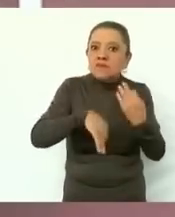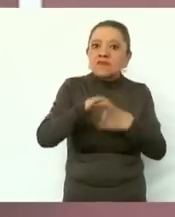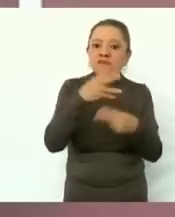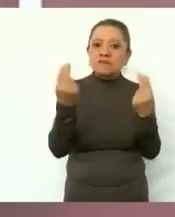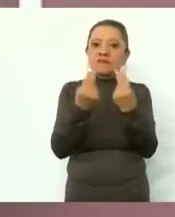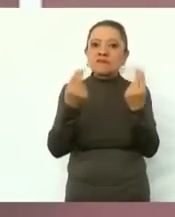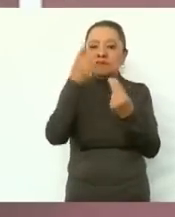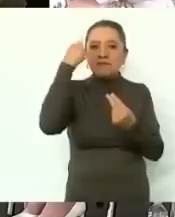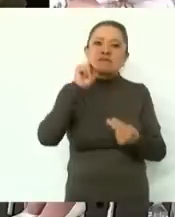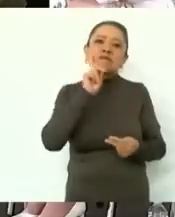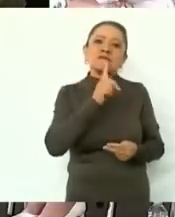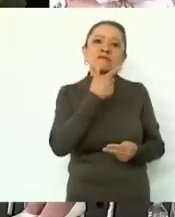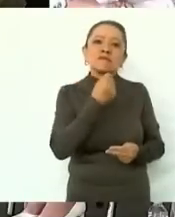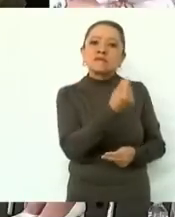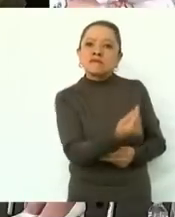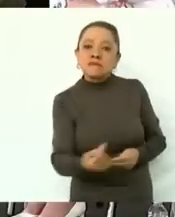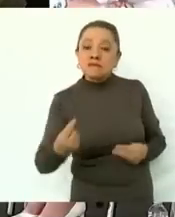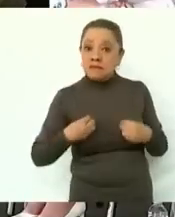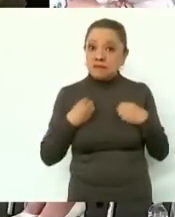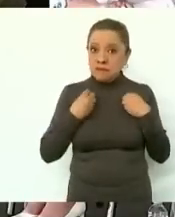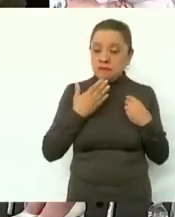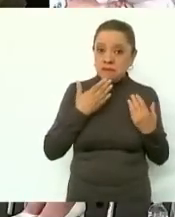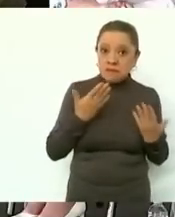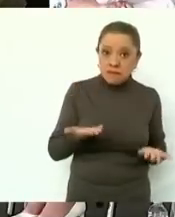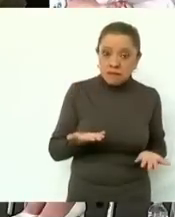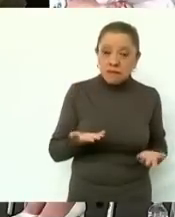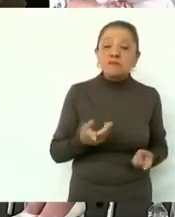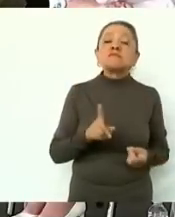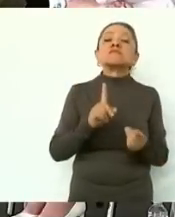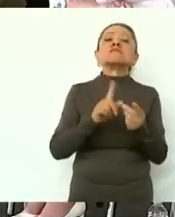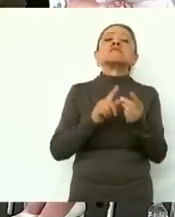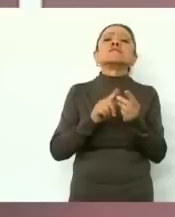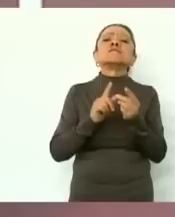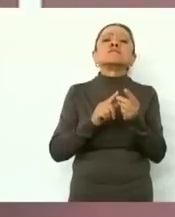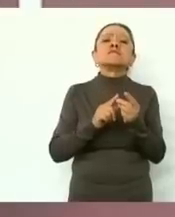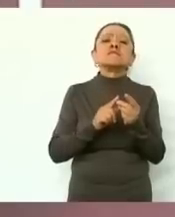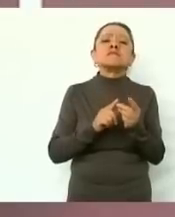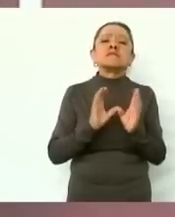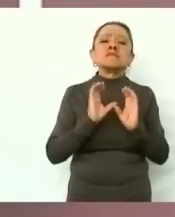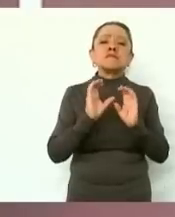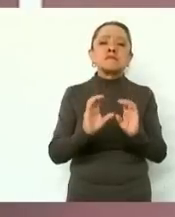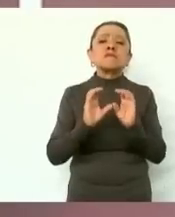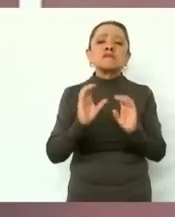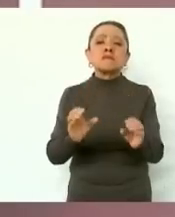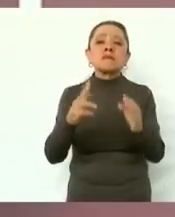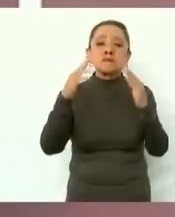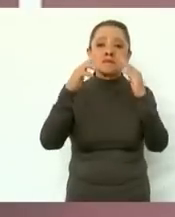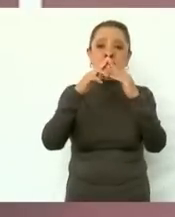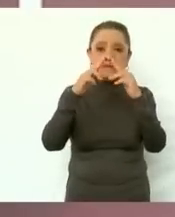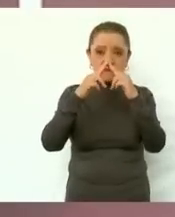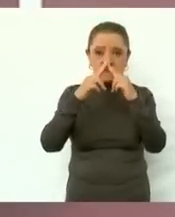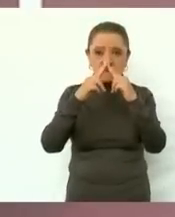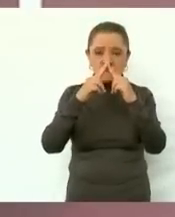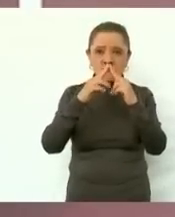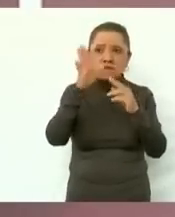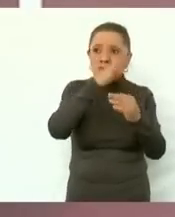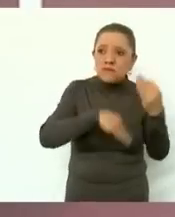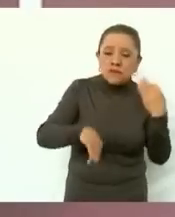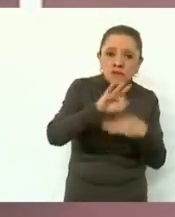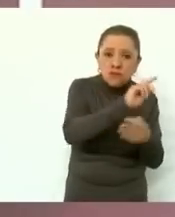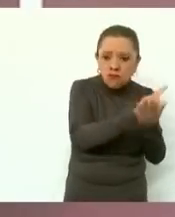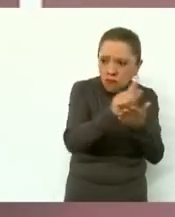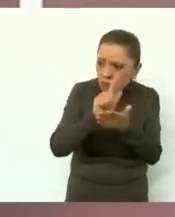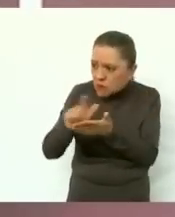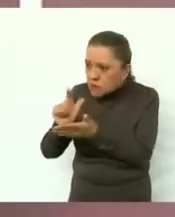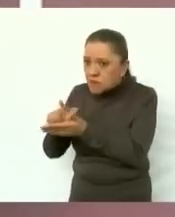bien. ¿Quiénes somos las que cuidamos del hogar? Que esté levantado, que todo esté limpio, que todo eso